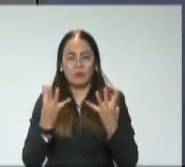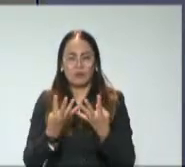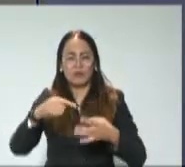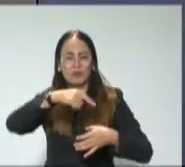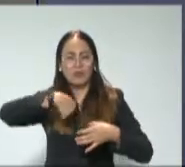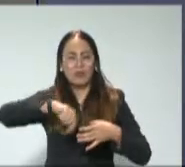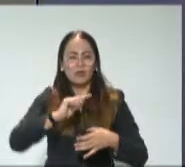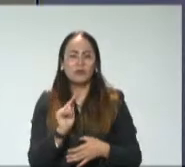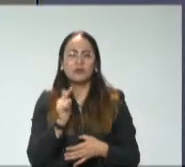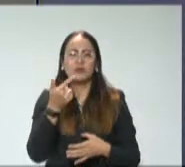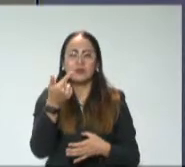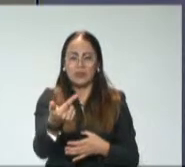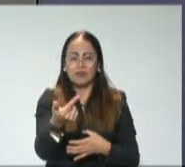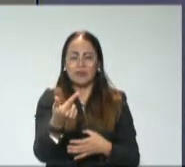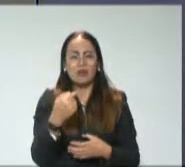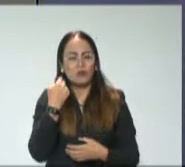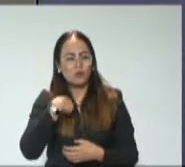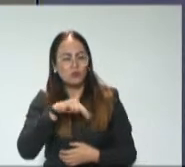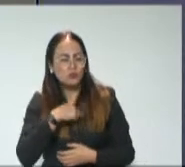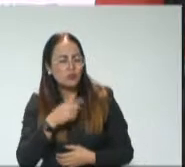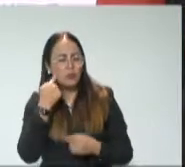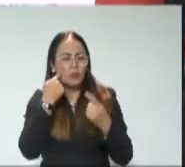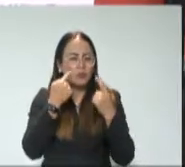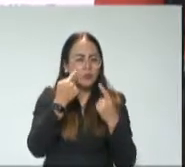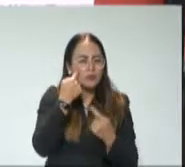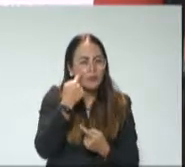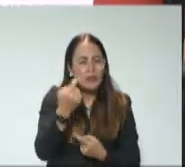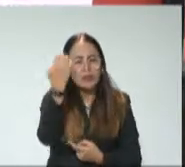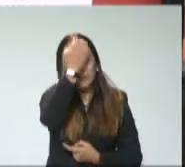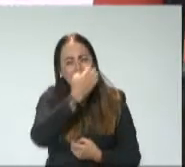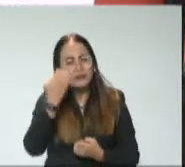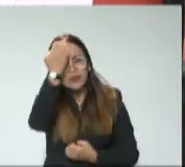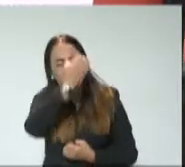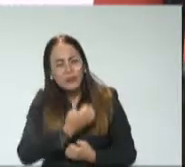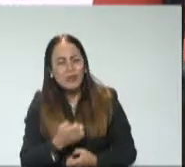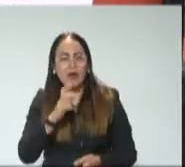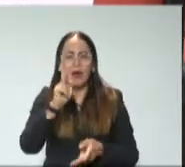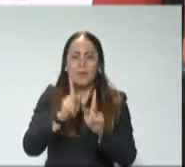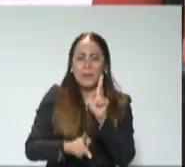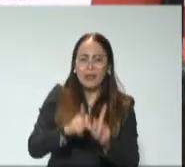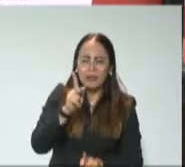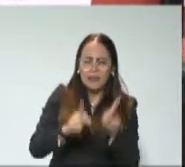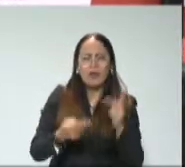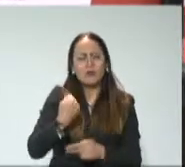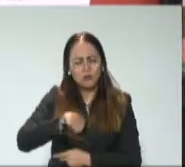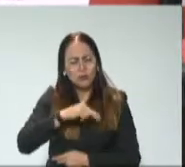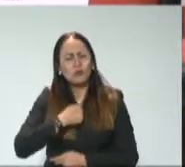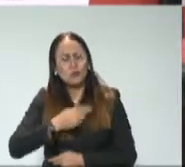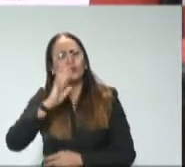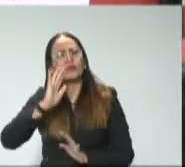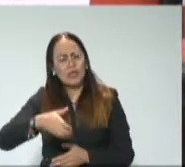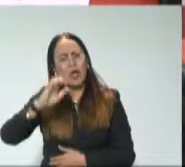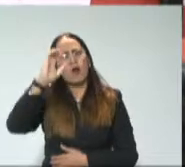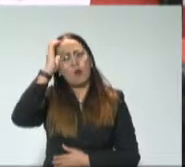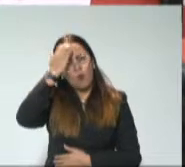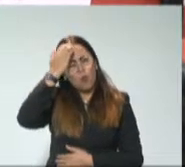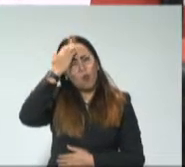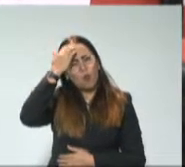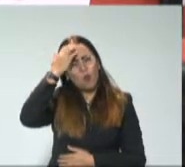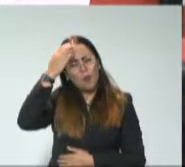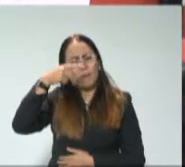estudiar muy bien nos vamos a escuchar nos vamos a platicar ya nos conocemos pero nos reconocemos